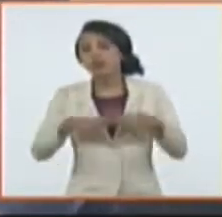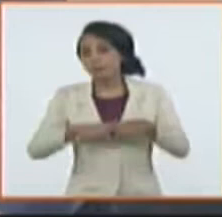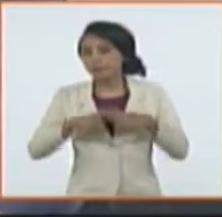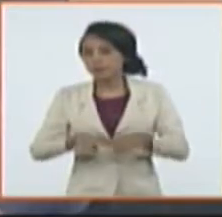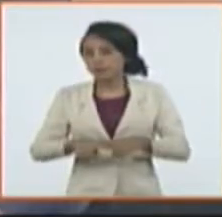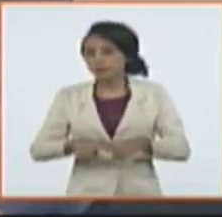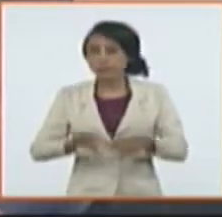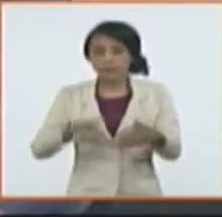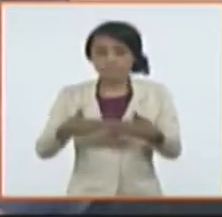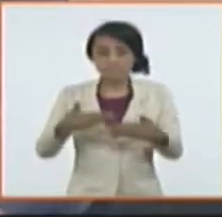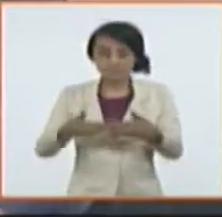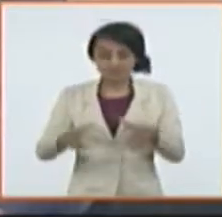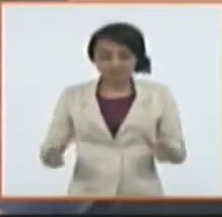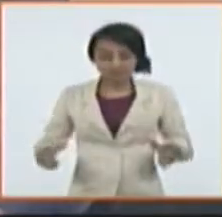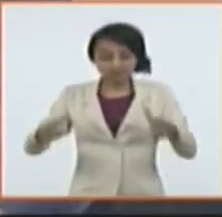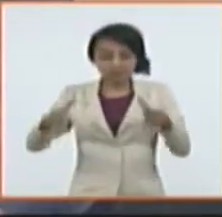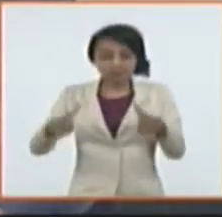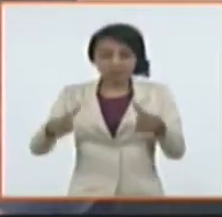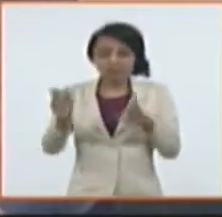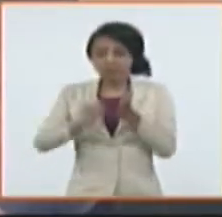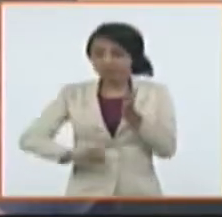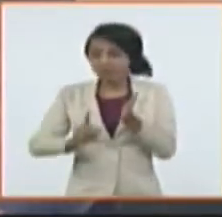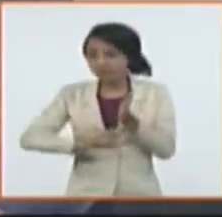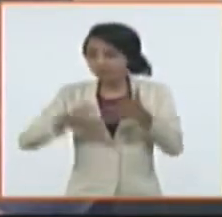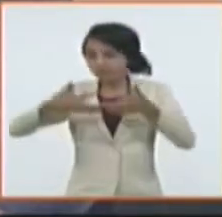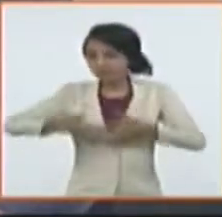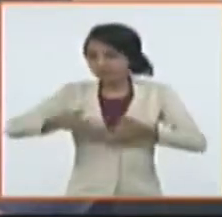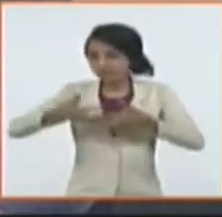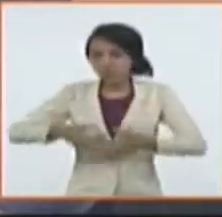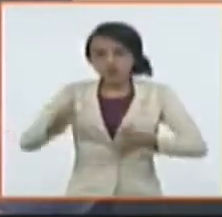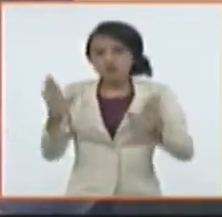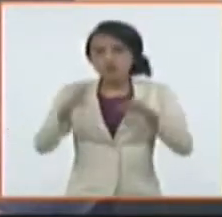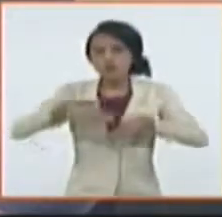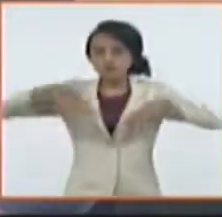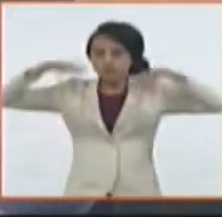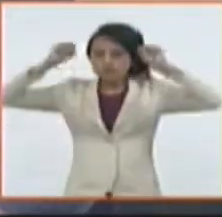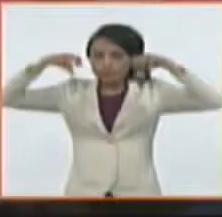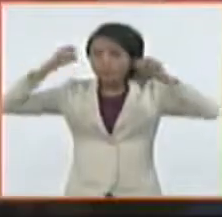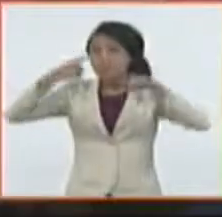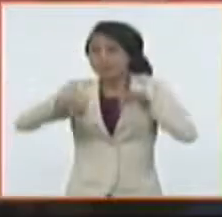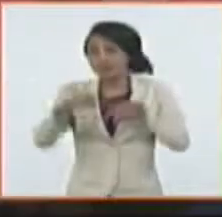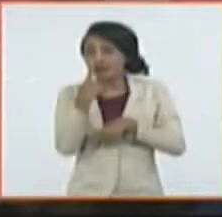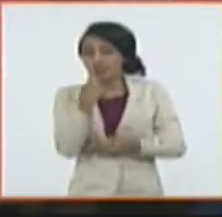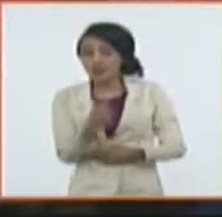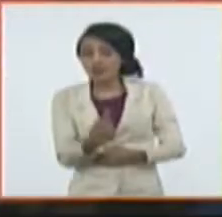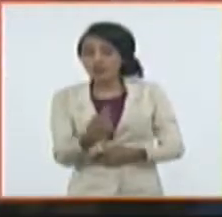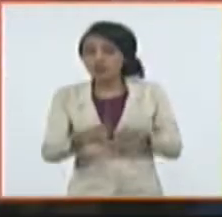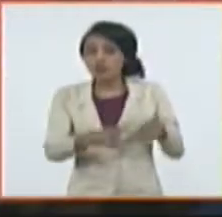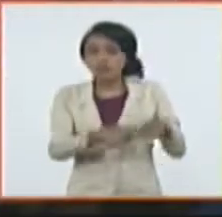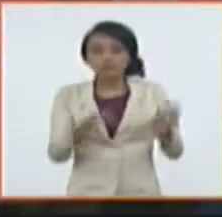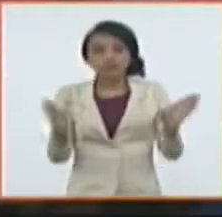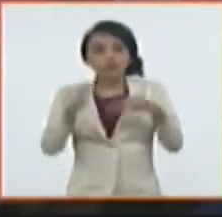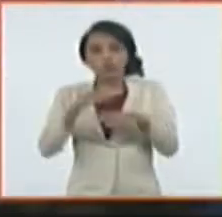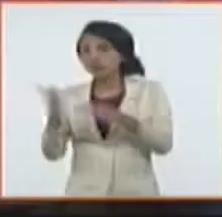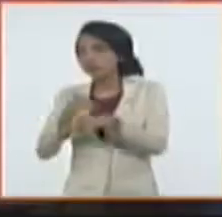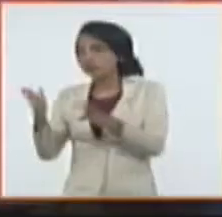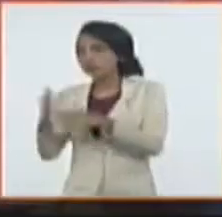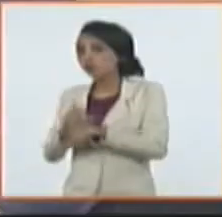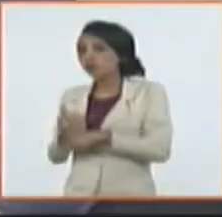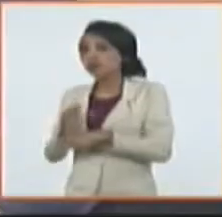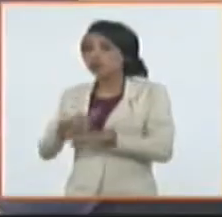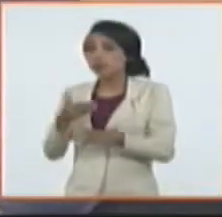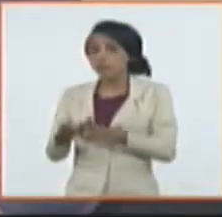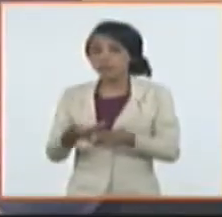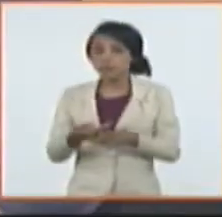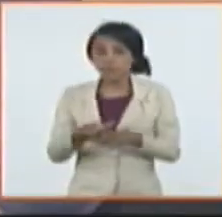apagones. Y empezaron a darse los primeros síntomas de desabastecimiento. Y casi que a la medida que le pone la tapa al